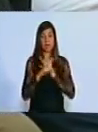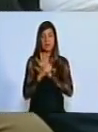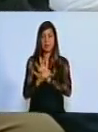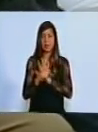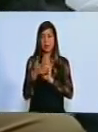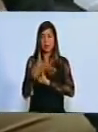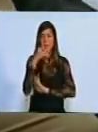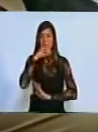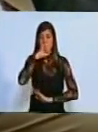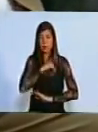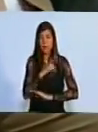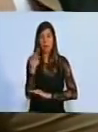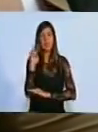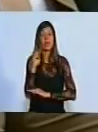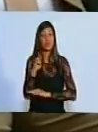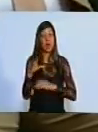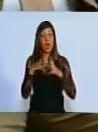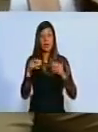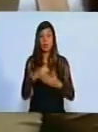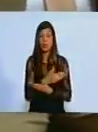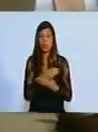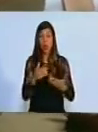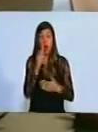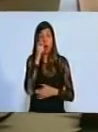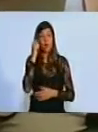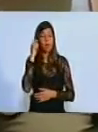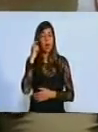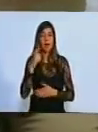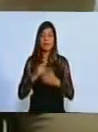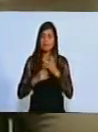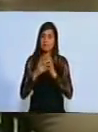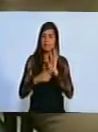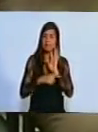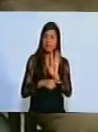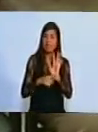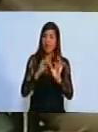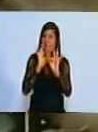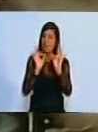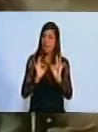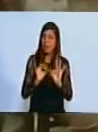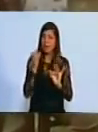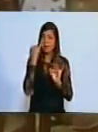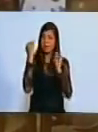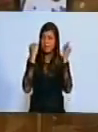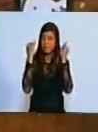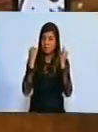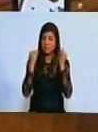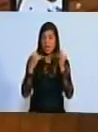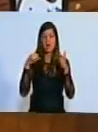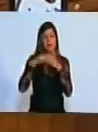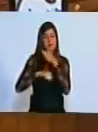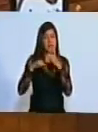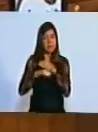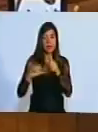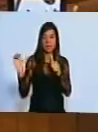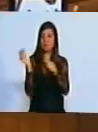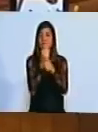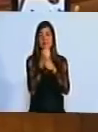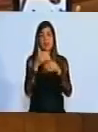patriótico. Son todos y todas raíces ideológicas de la lucha por un modelo